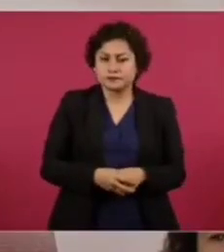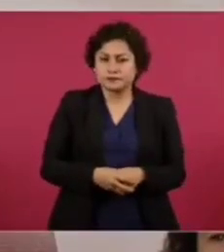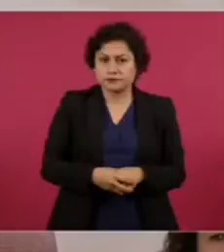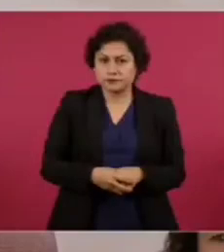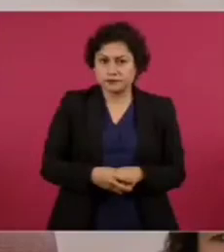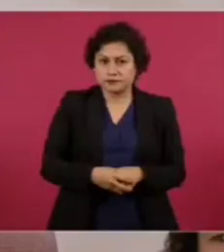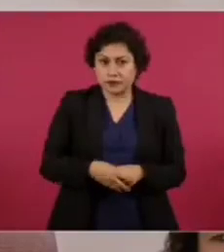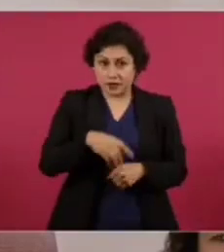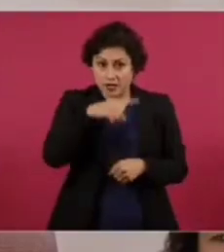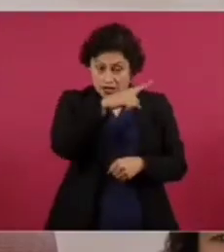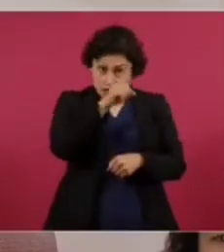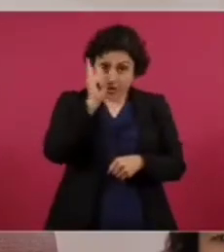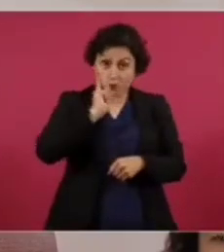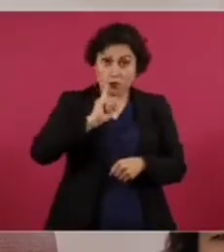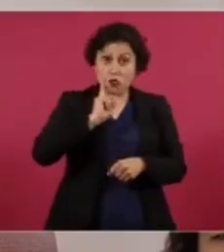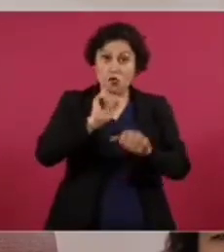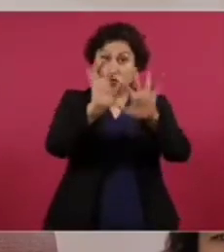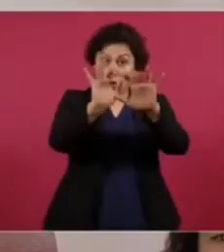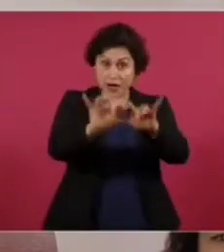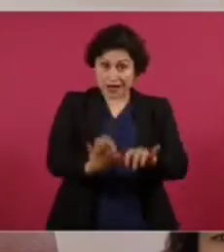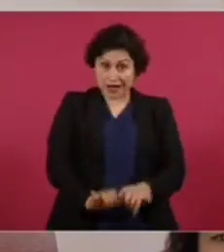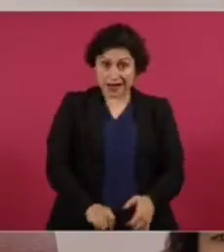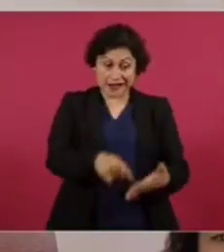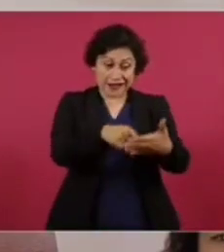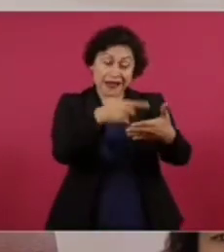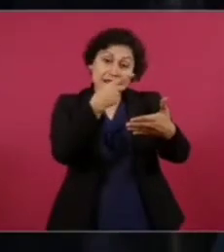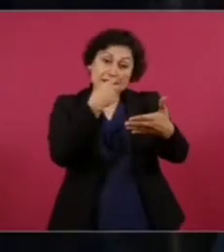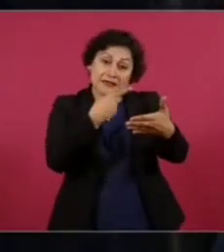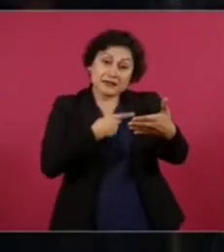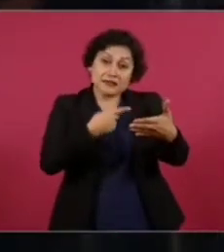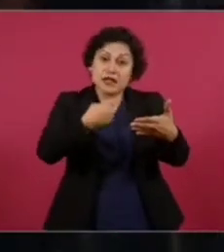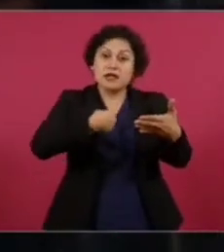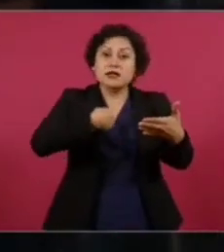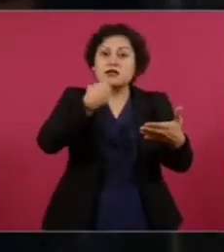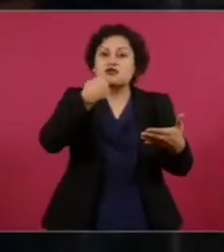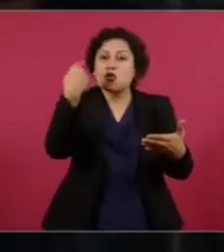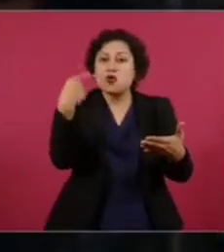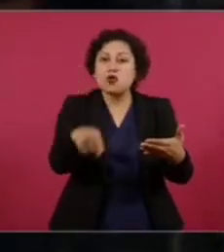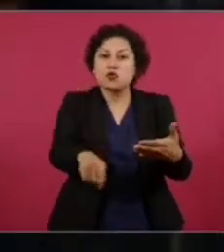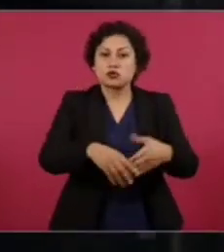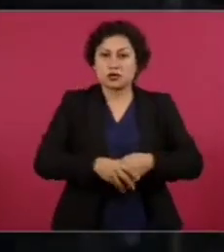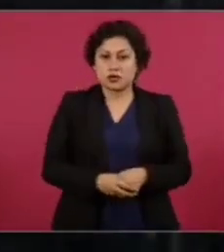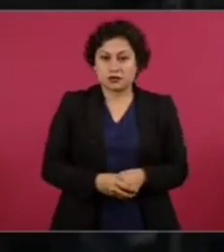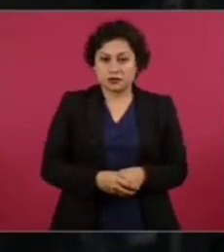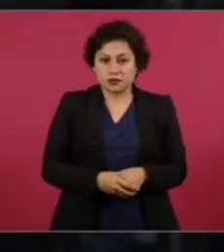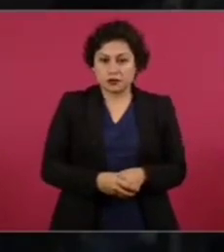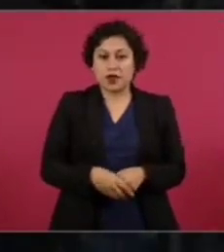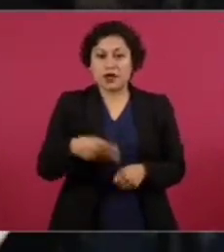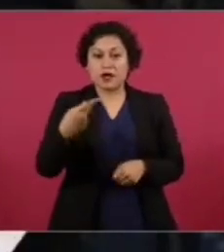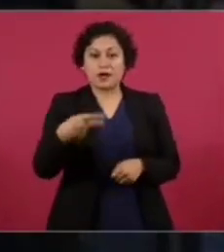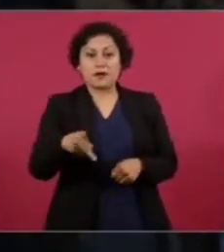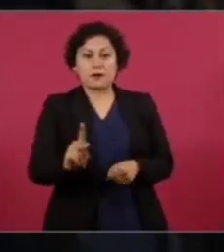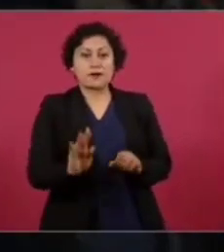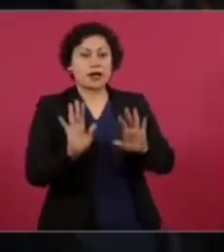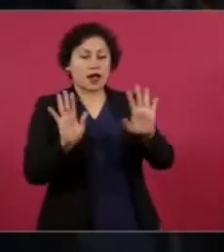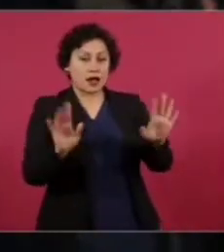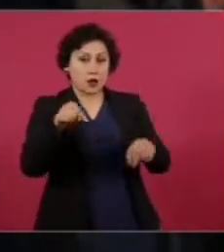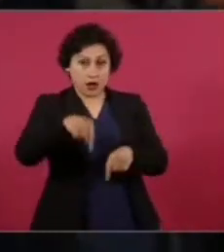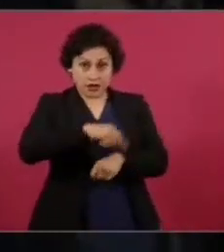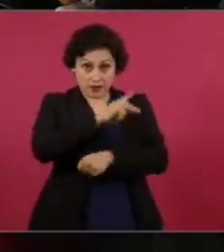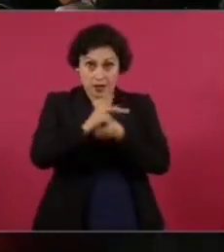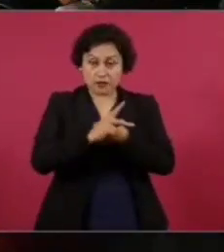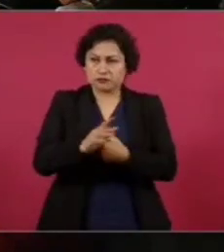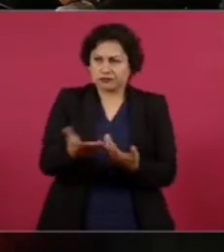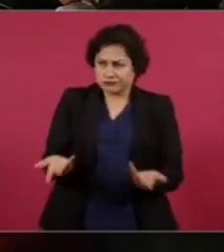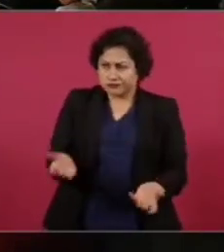me está calumniando, sí, y me está acusando? ¿Pero hay una ley que impide eso en este país? ¿Cómo no? ¿Cómo no? Protección, no, pero también la